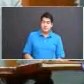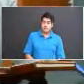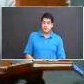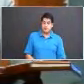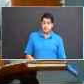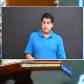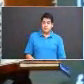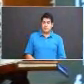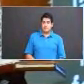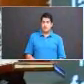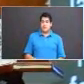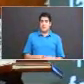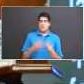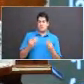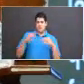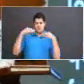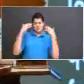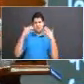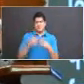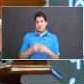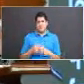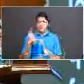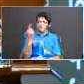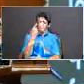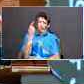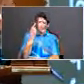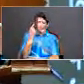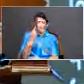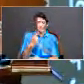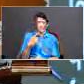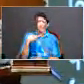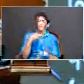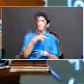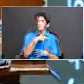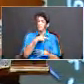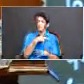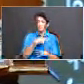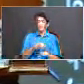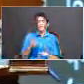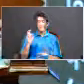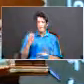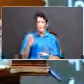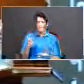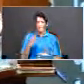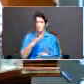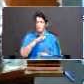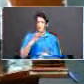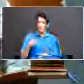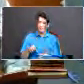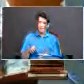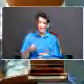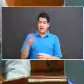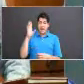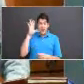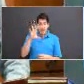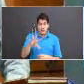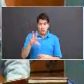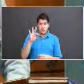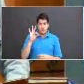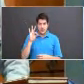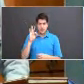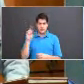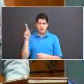Qué tremendo, ¿verdad? Sí, hermano, nosotros debemos de ser encontrados donde Dios nos dejó.